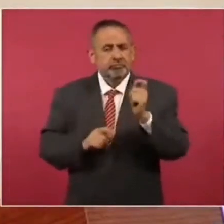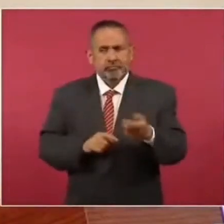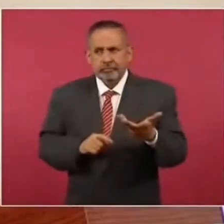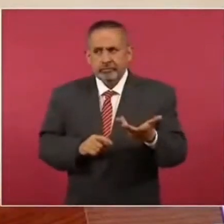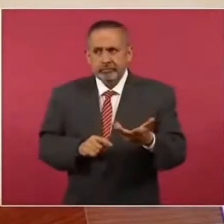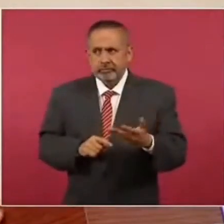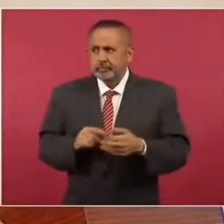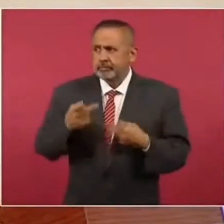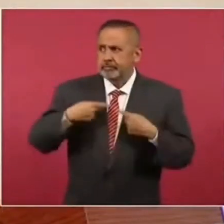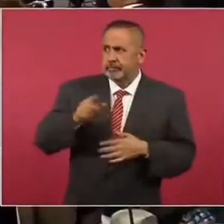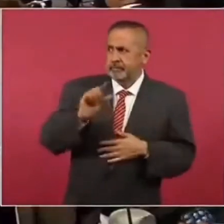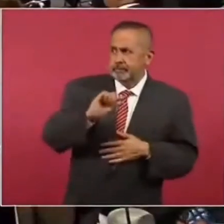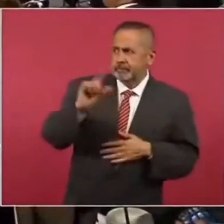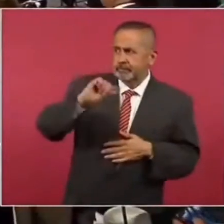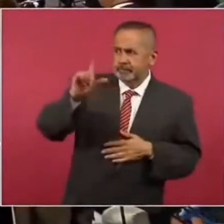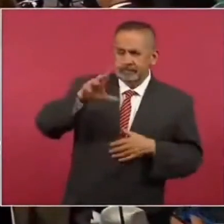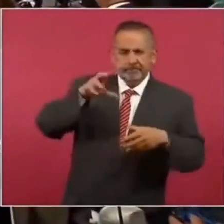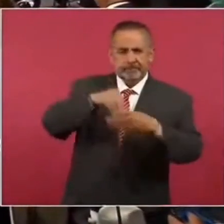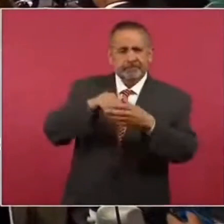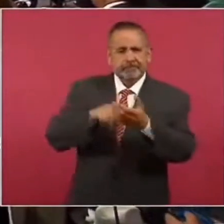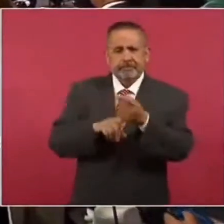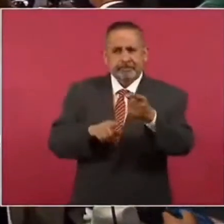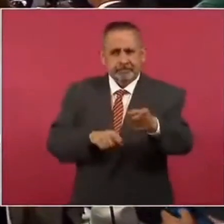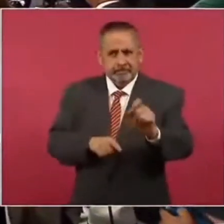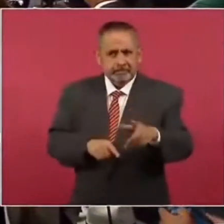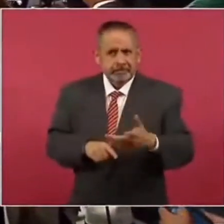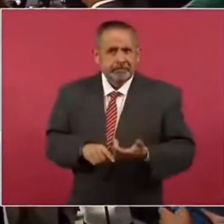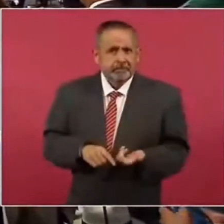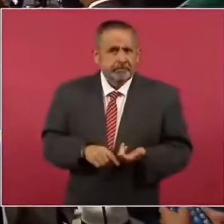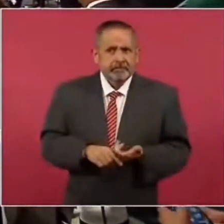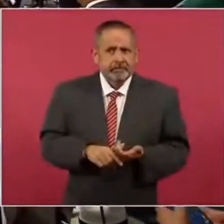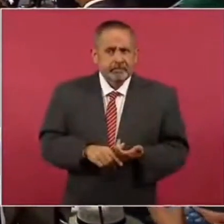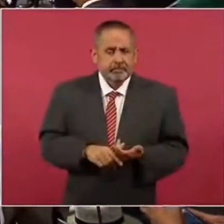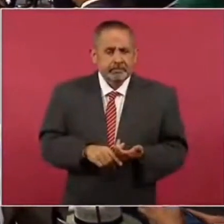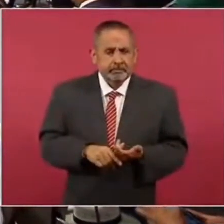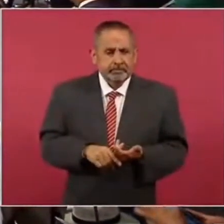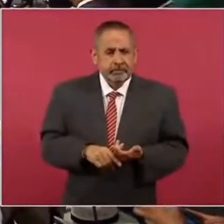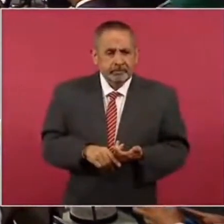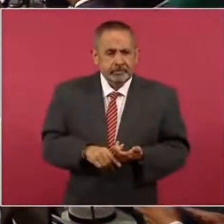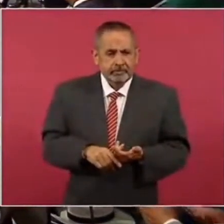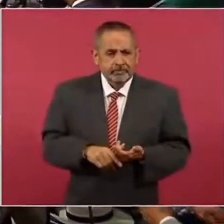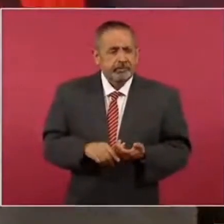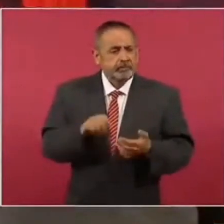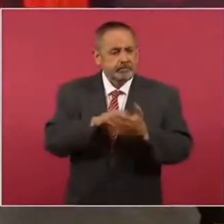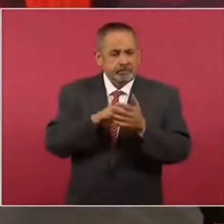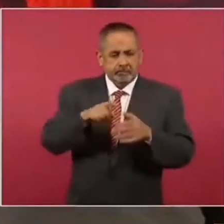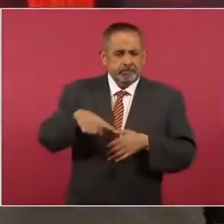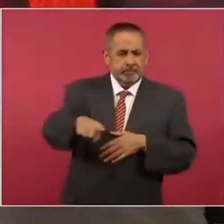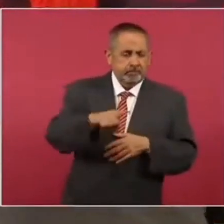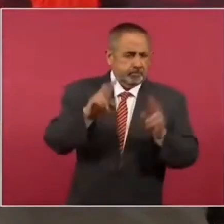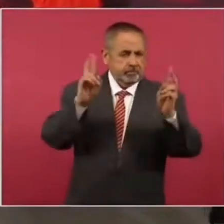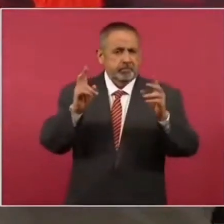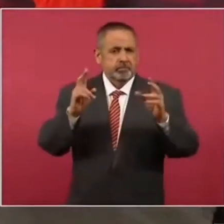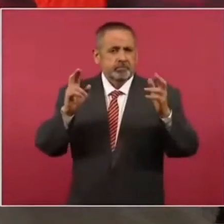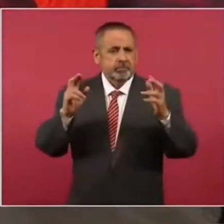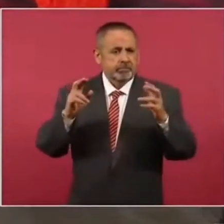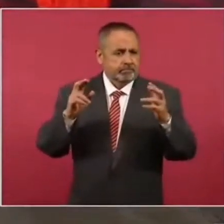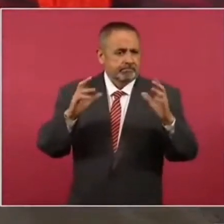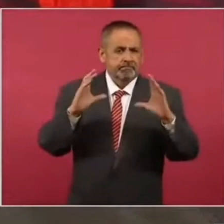de los profesionales. En el caso de la abogacía,